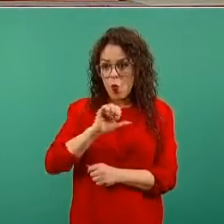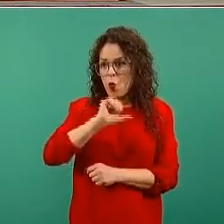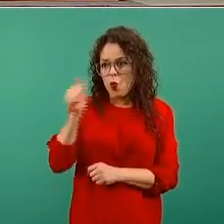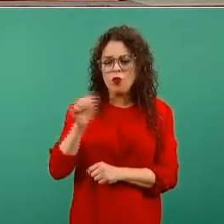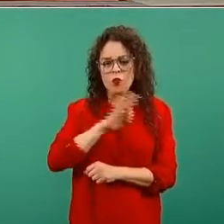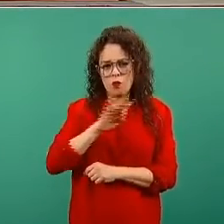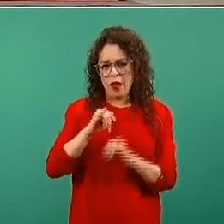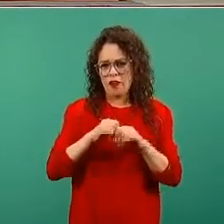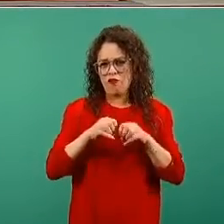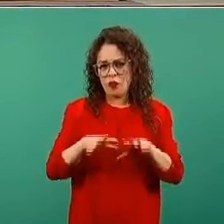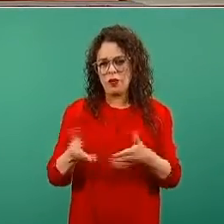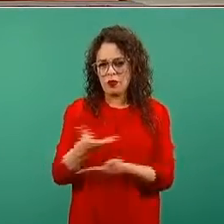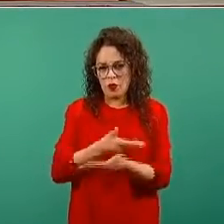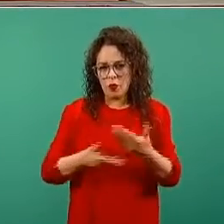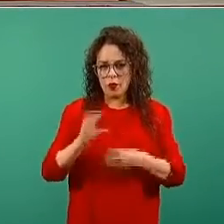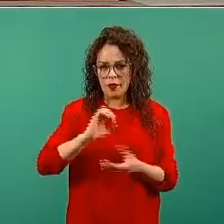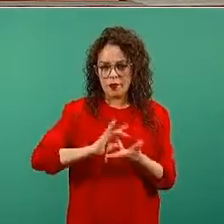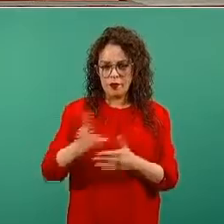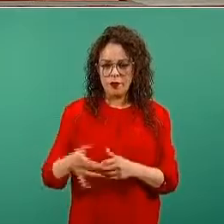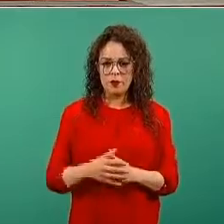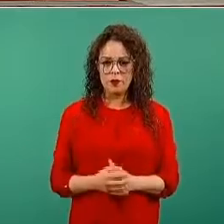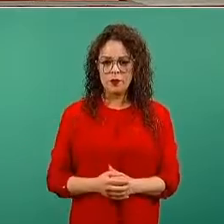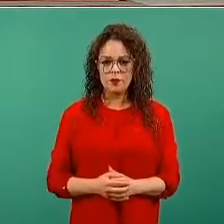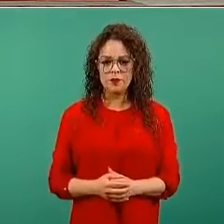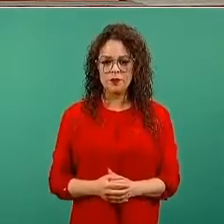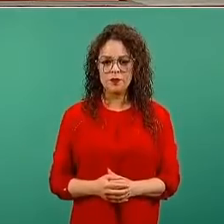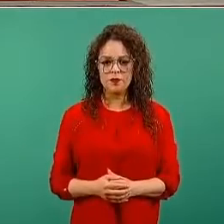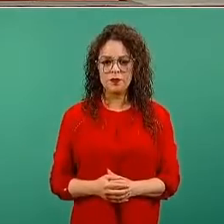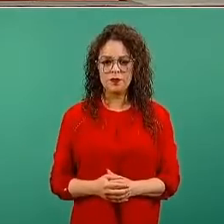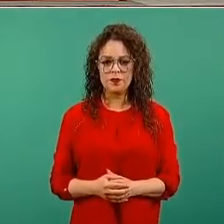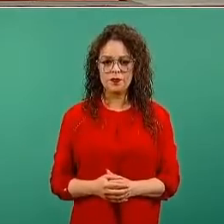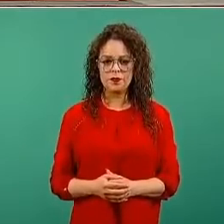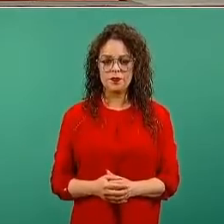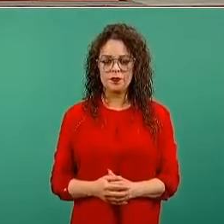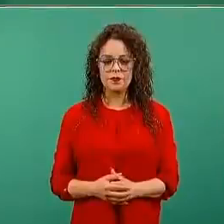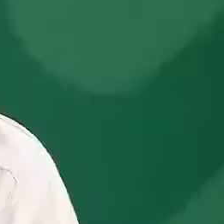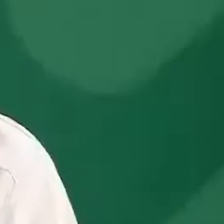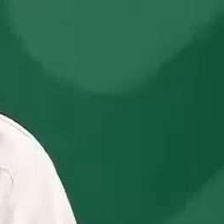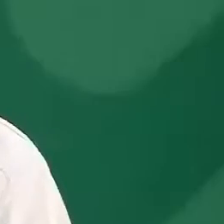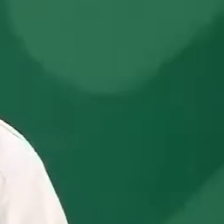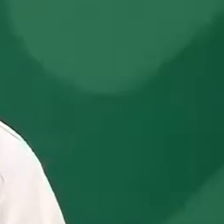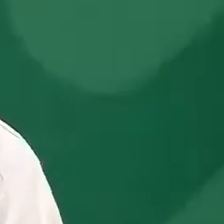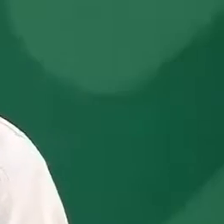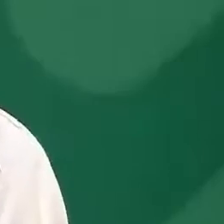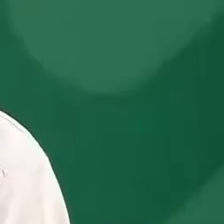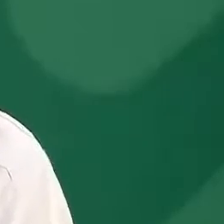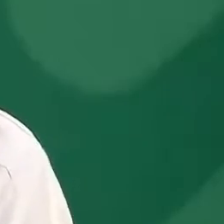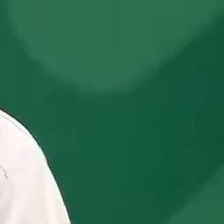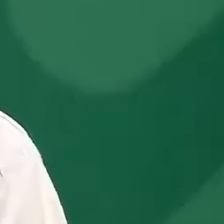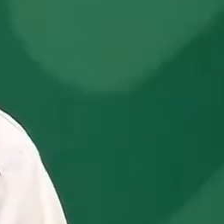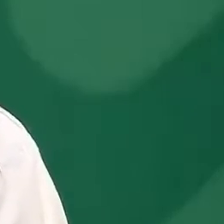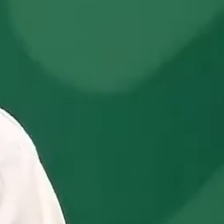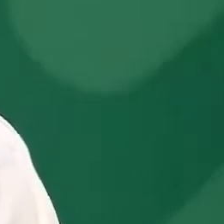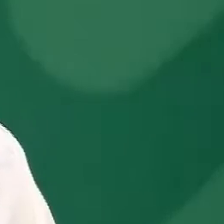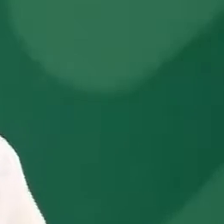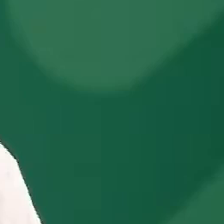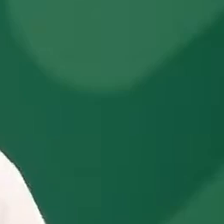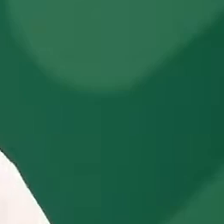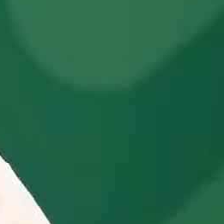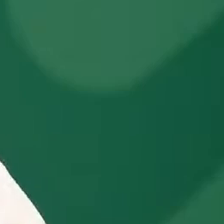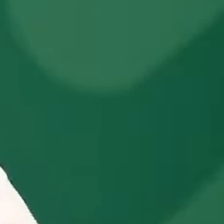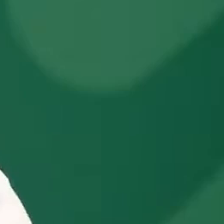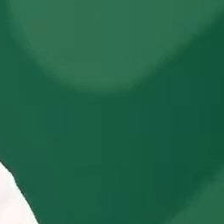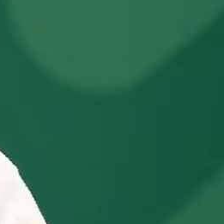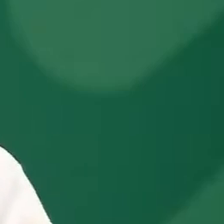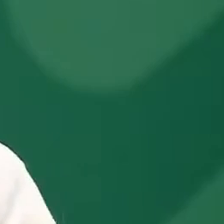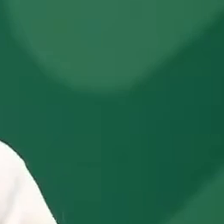Gracias. Muchas gracias. El Sistema Nacional DIF, que es una institución federal del Gobierno de México,